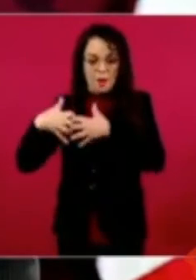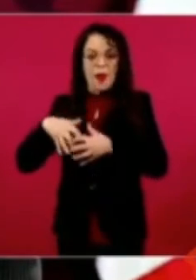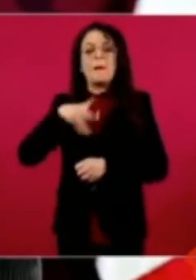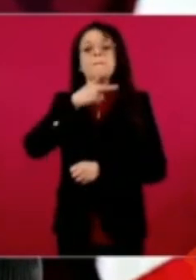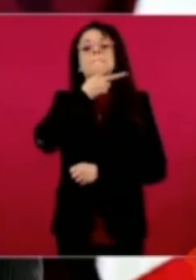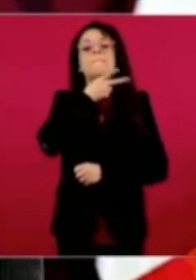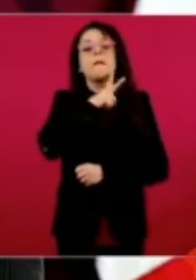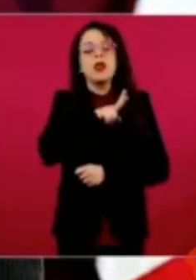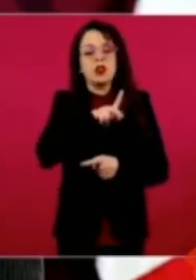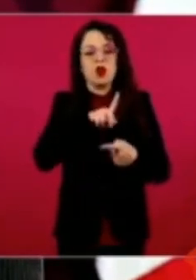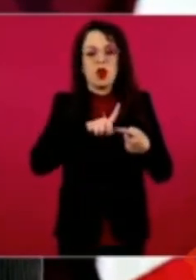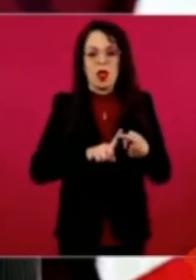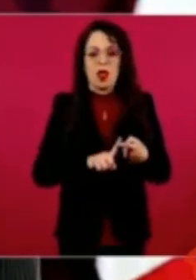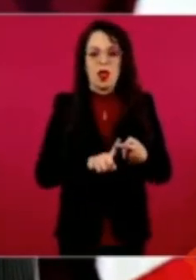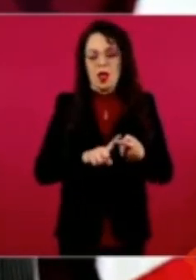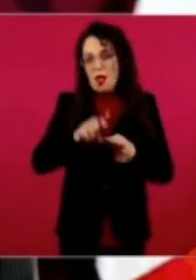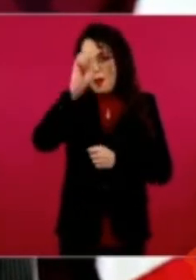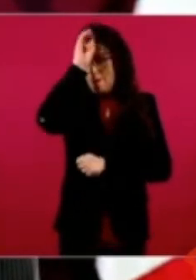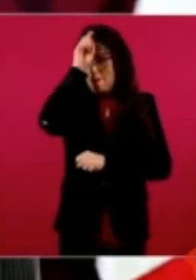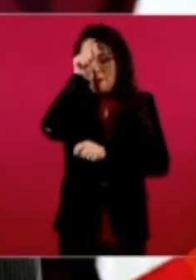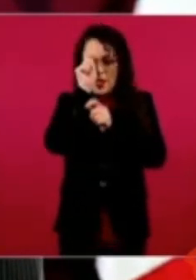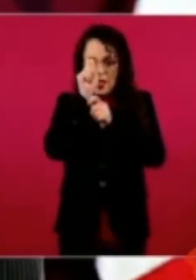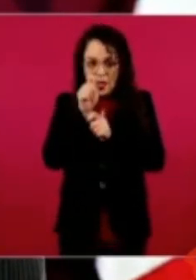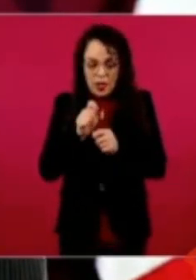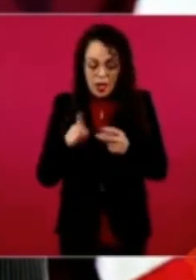las compañías mineras.